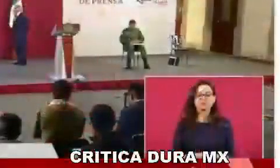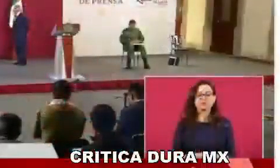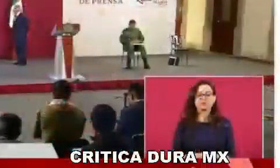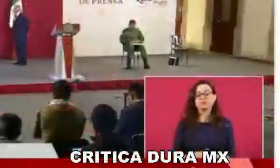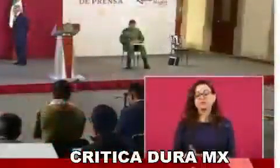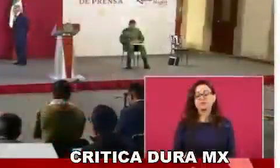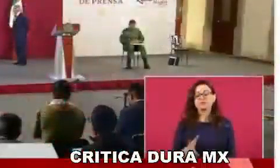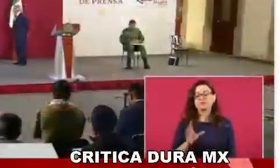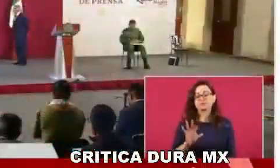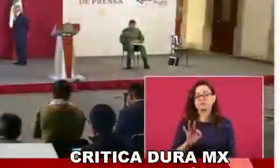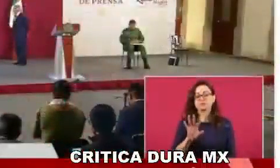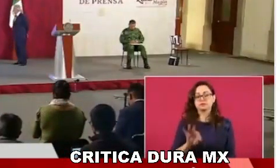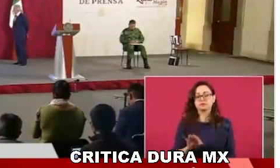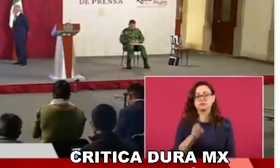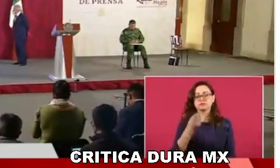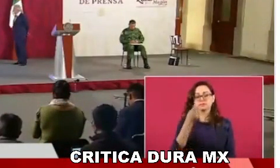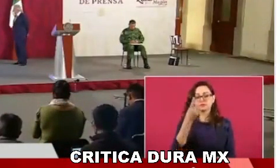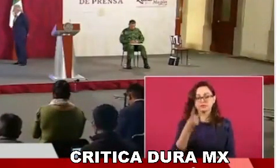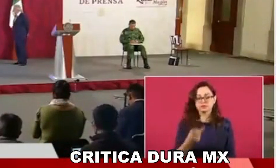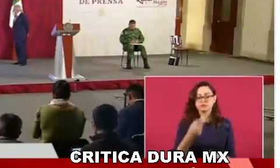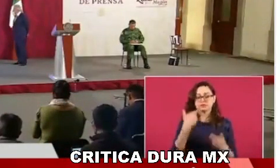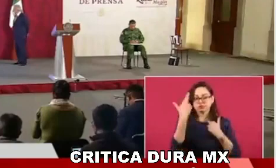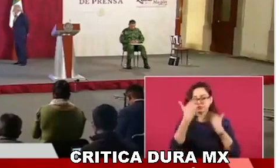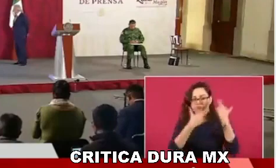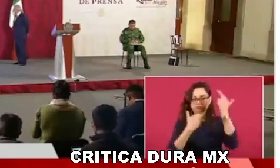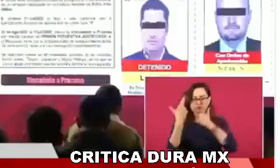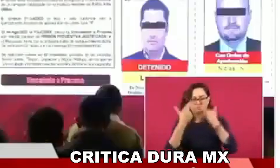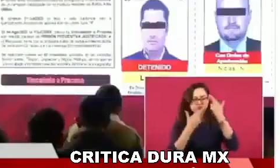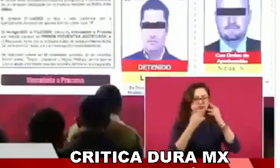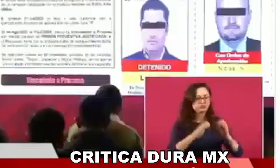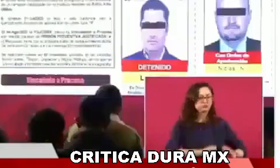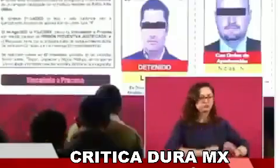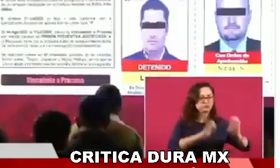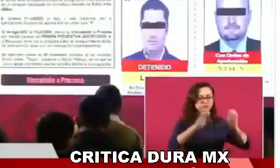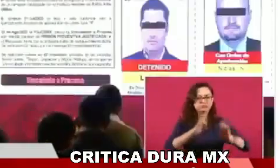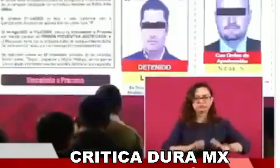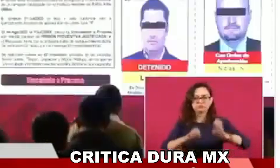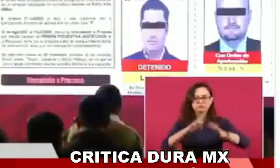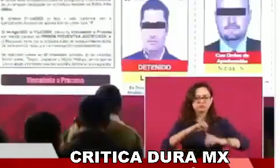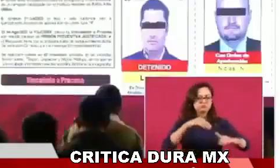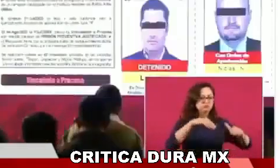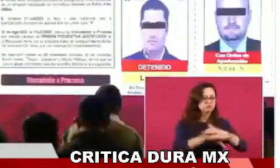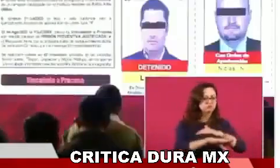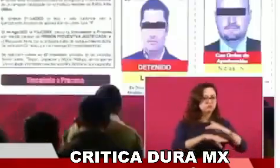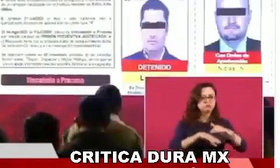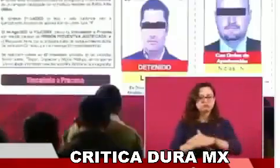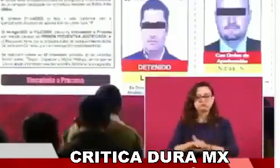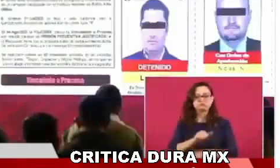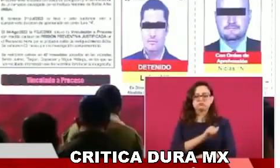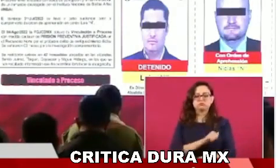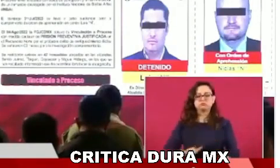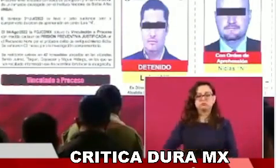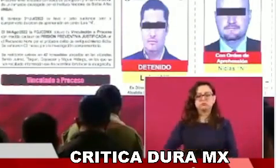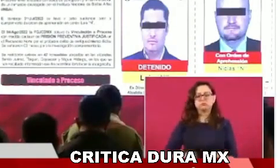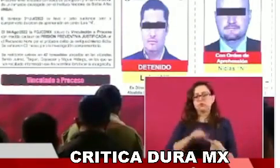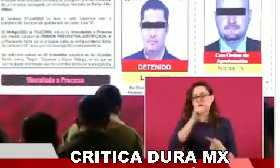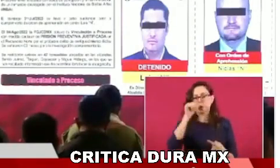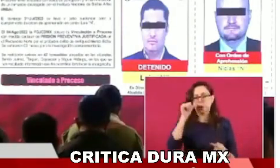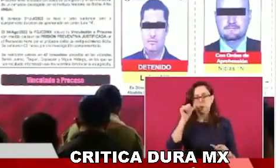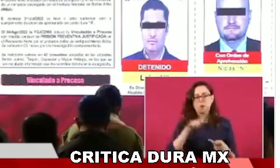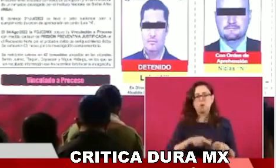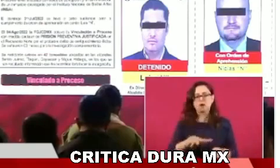concurrentemente 42 cateos a 42 inmuebles ubicados en las alcaldías Benito Juárez,